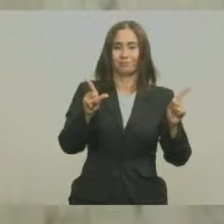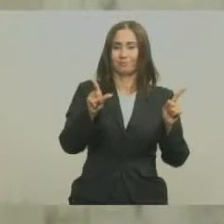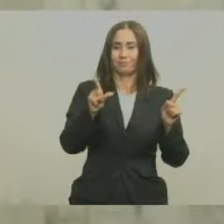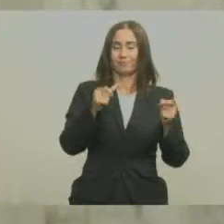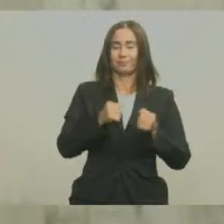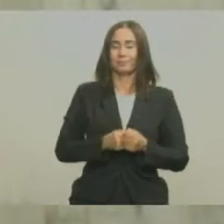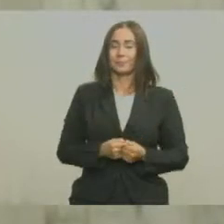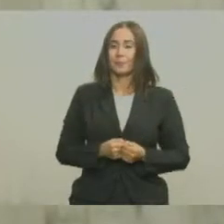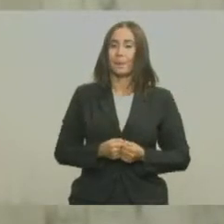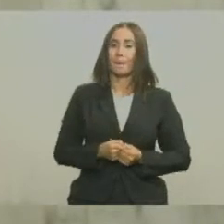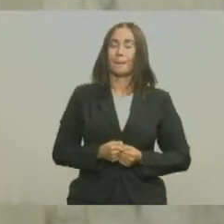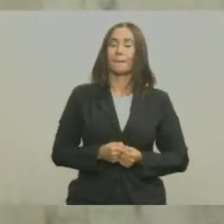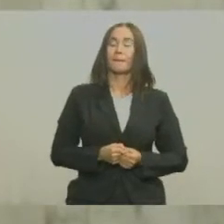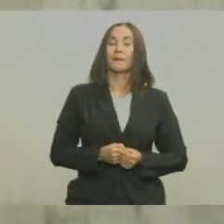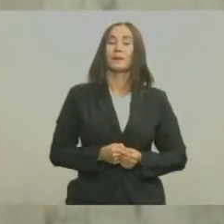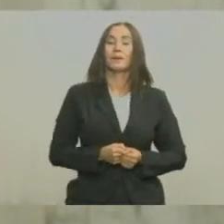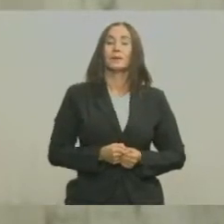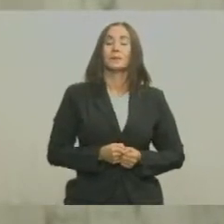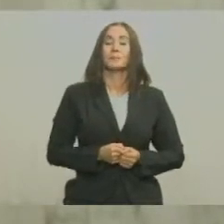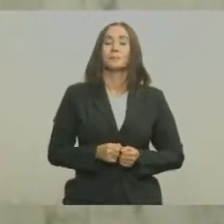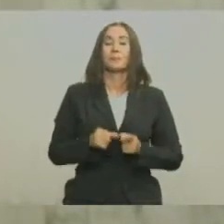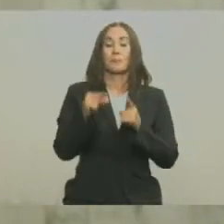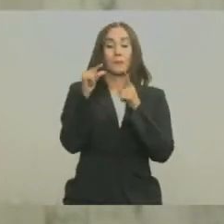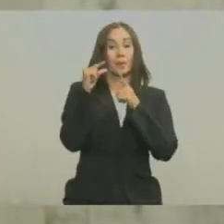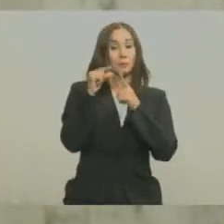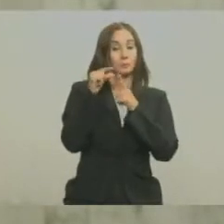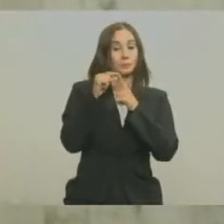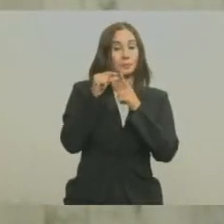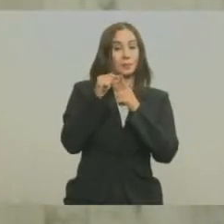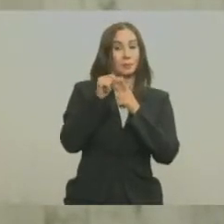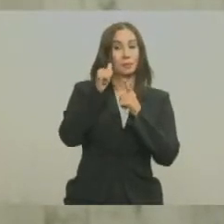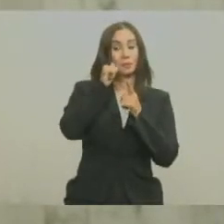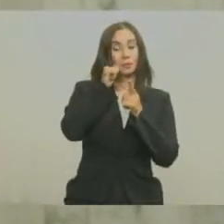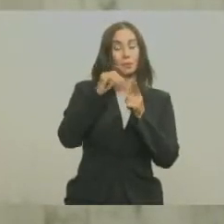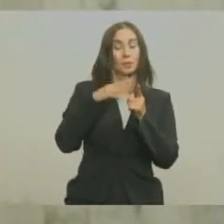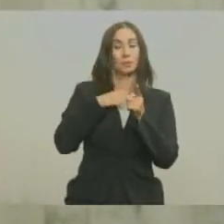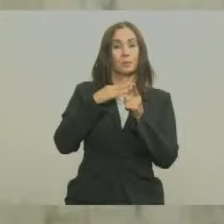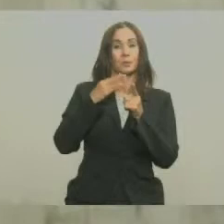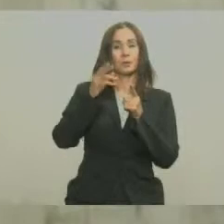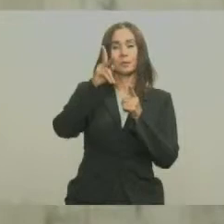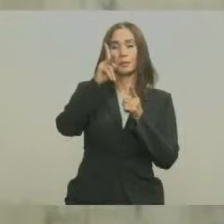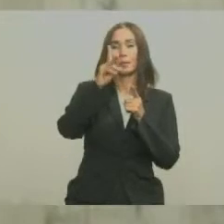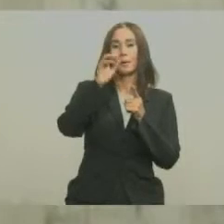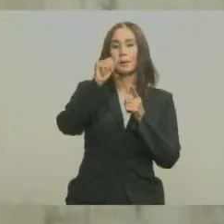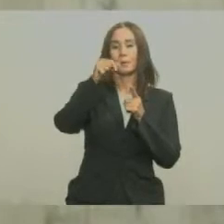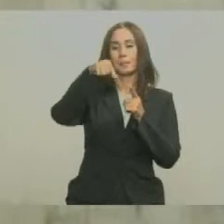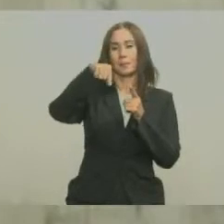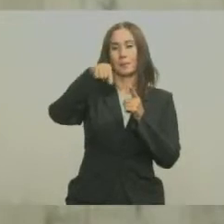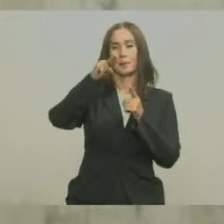En palabras de una diplomática pakistaní, la declaración es,